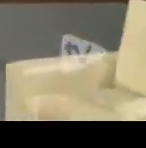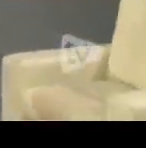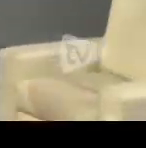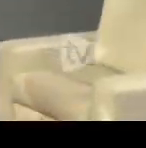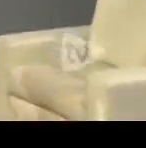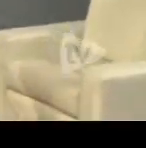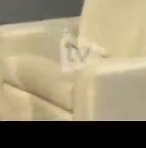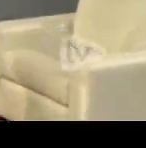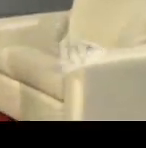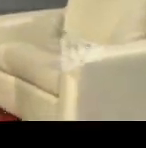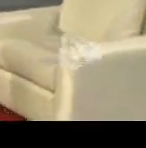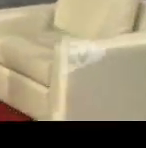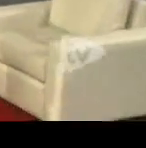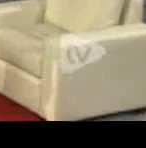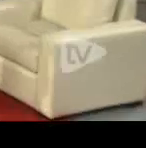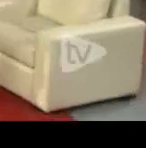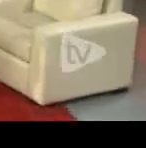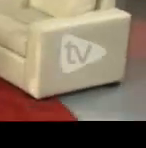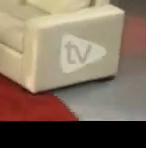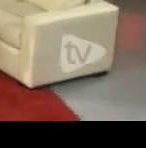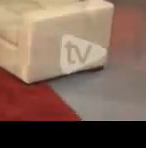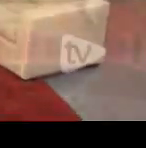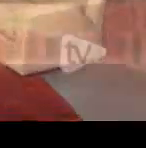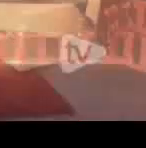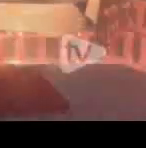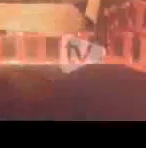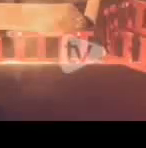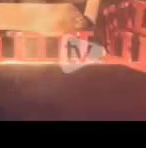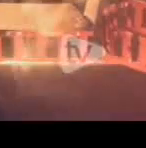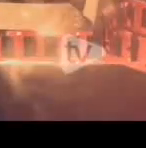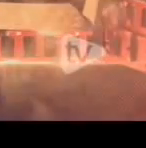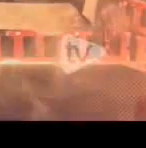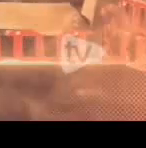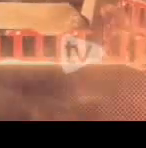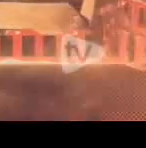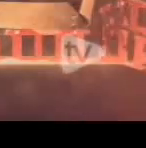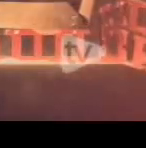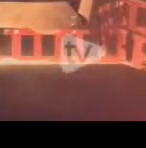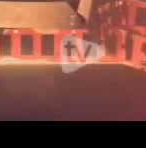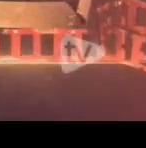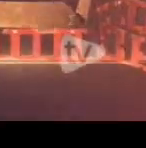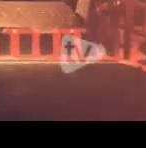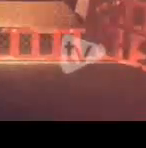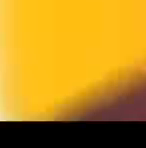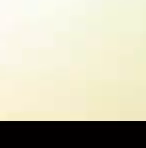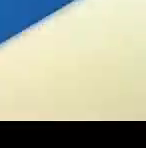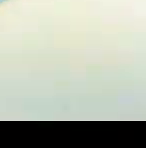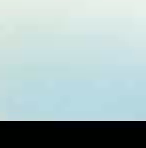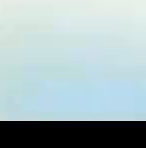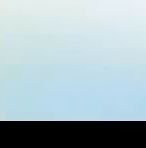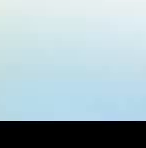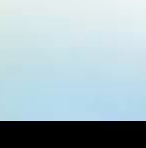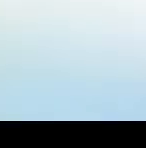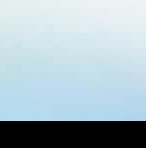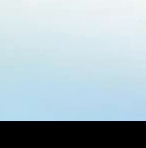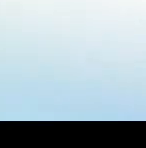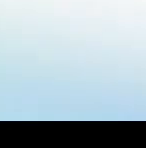Derechos Reservados, periodismo sobre periodismo. Este domingo, a las 9 de la noche, por Ecuador